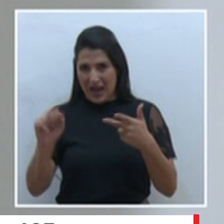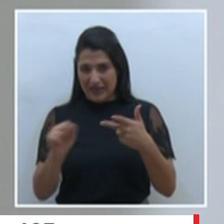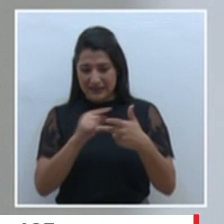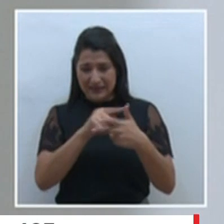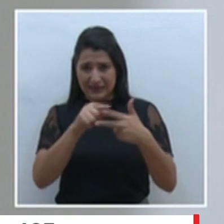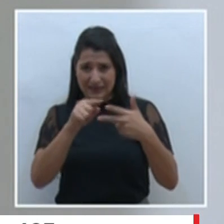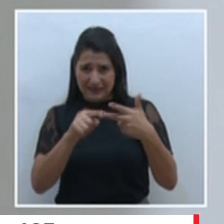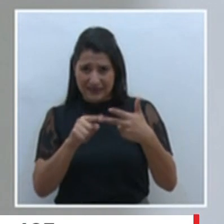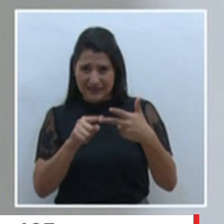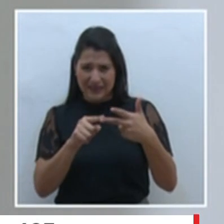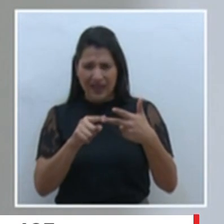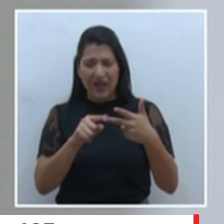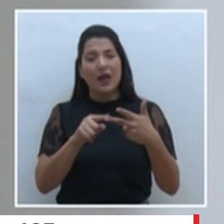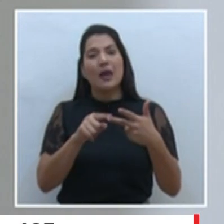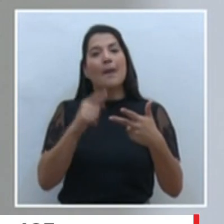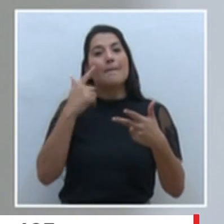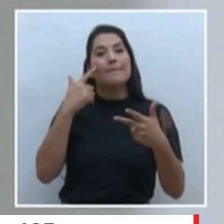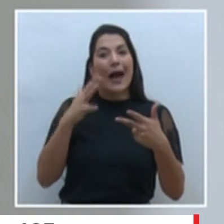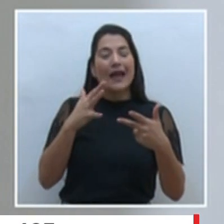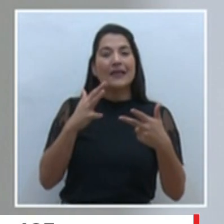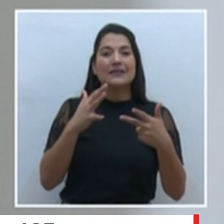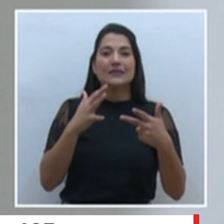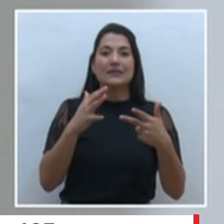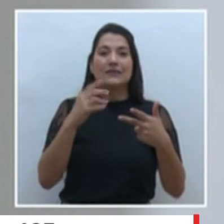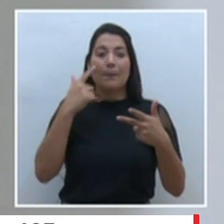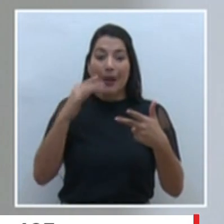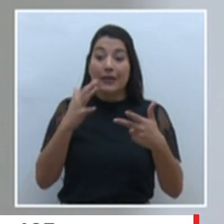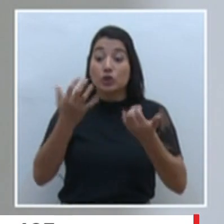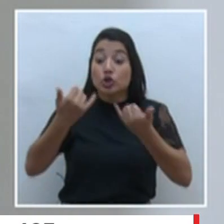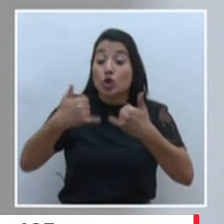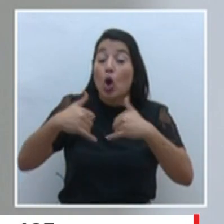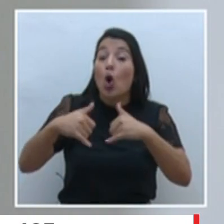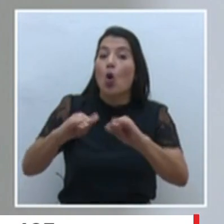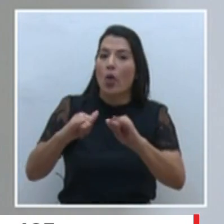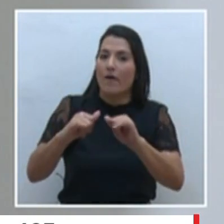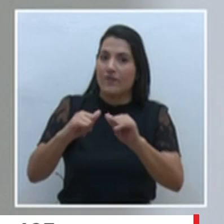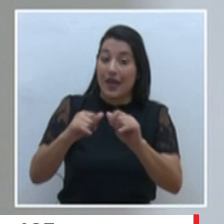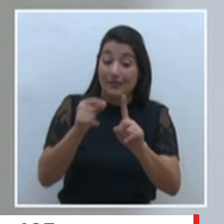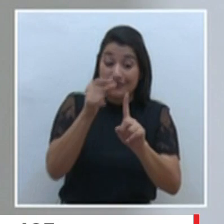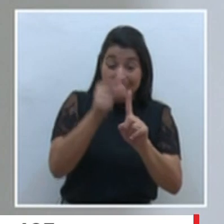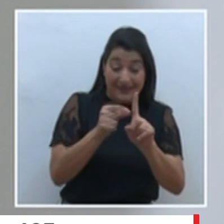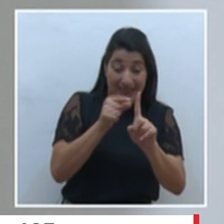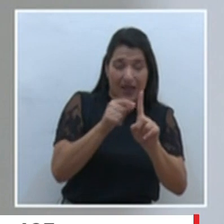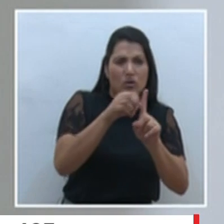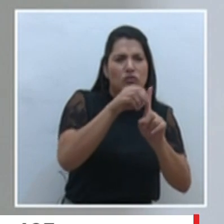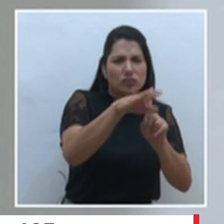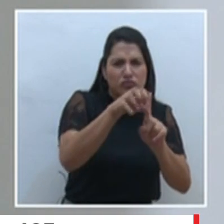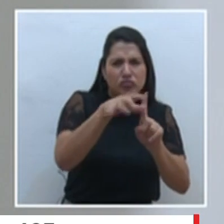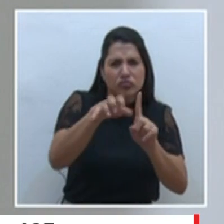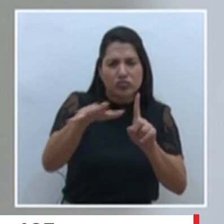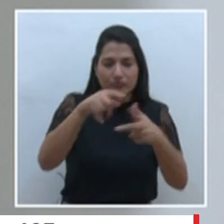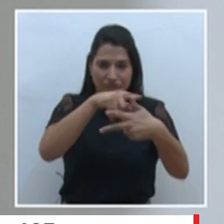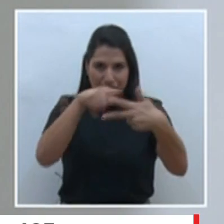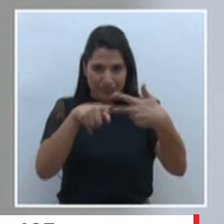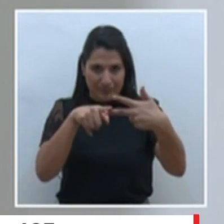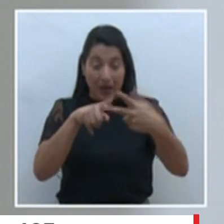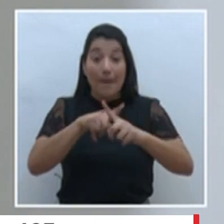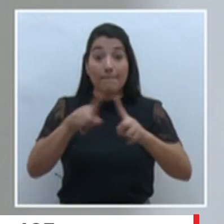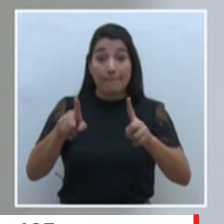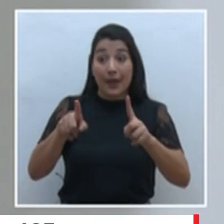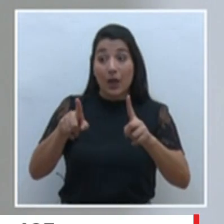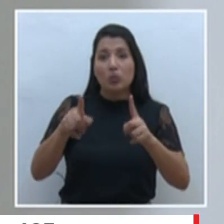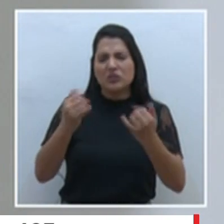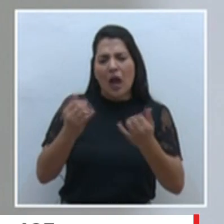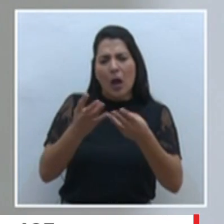siguen reportando algunos, digamos, casos poquitos que han surgido a raíz de ese transportista. Pero lo cierto es que en este momento obviamente pues hubo